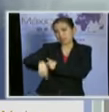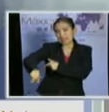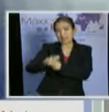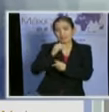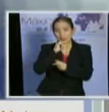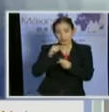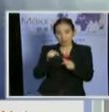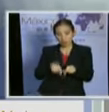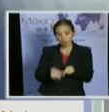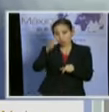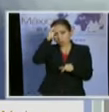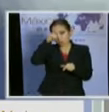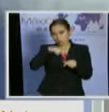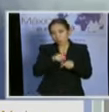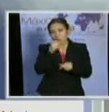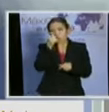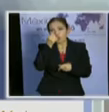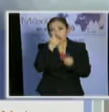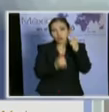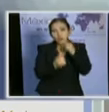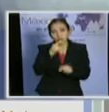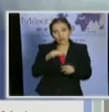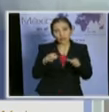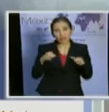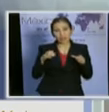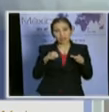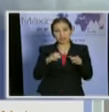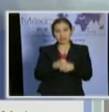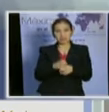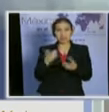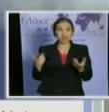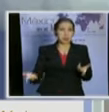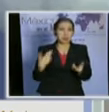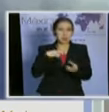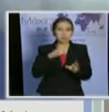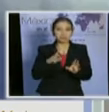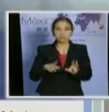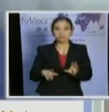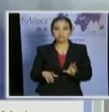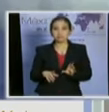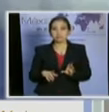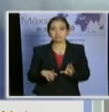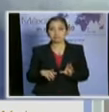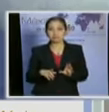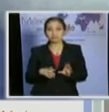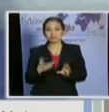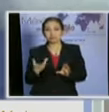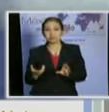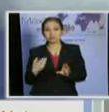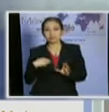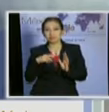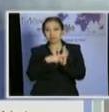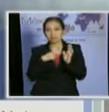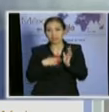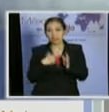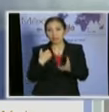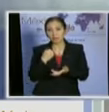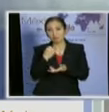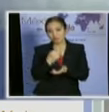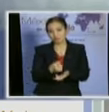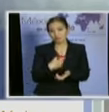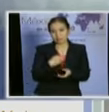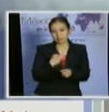connivencia también con determinadas ortodoxias económicas. Evidentemente no hay una solución fácil para la pregunta que usted